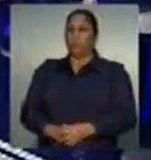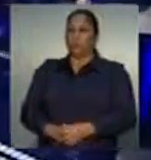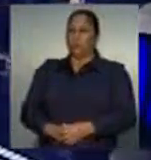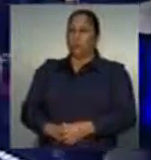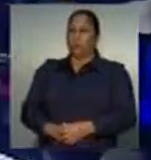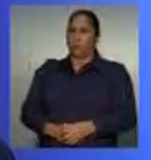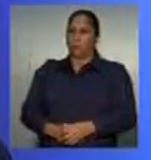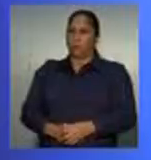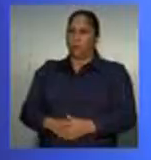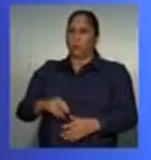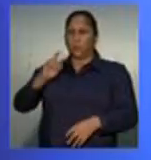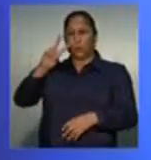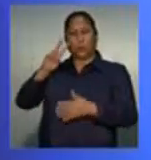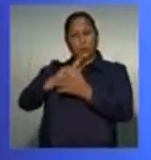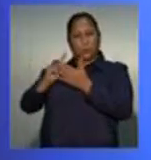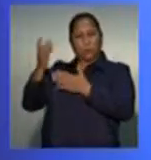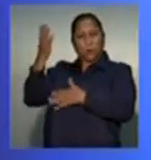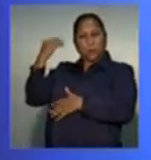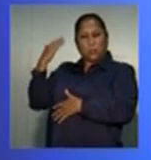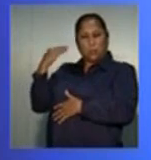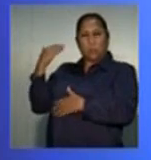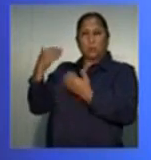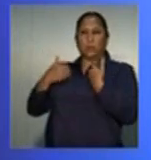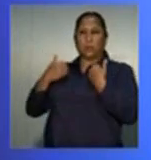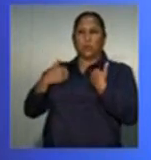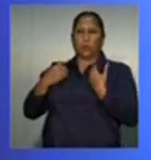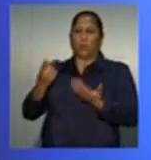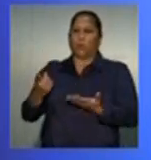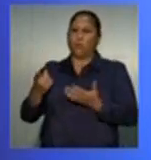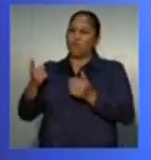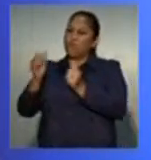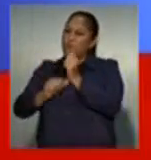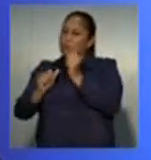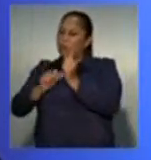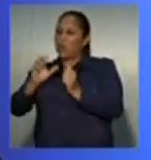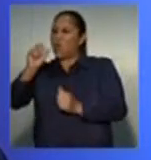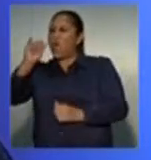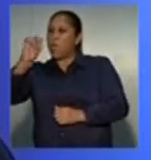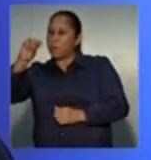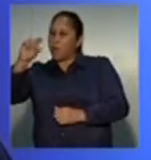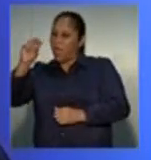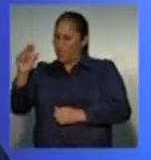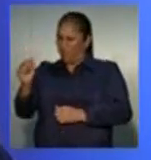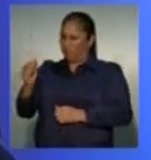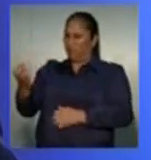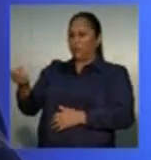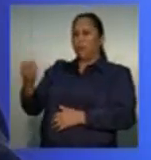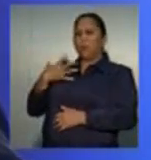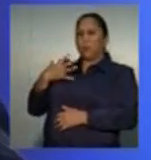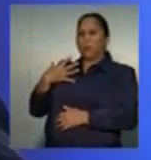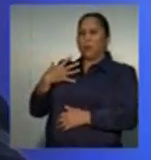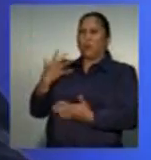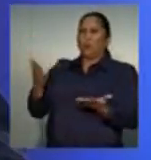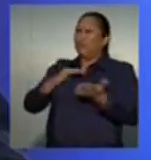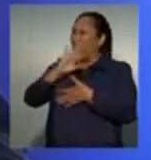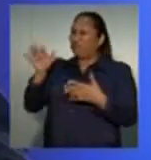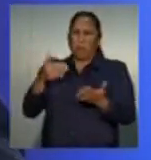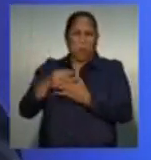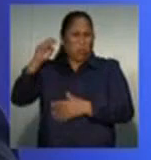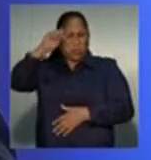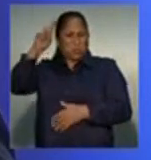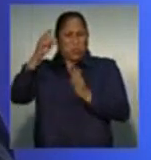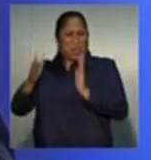hace dos semanas atrás estuve con un hermano aimara y me dijo todos los políticos son